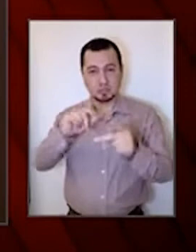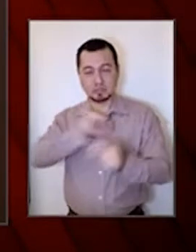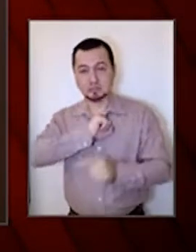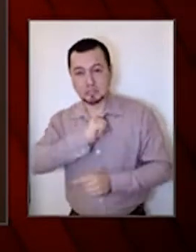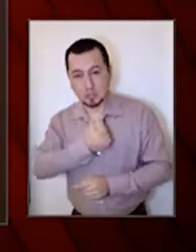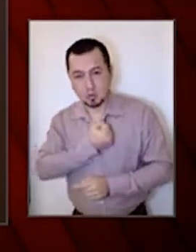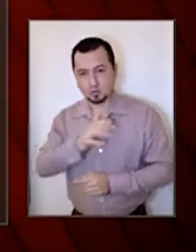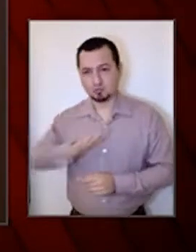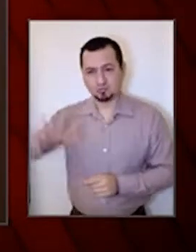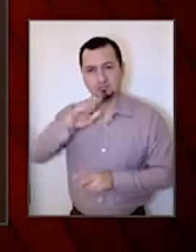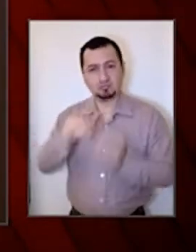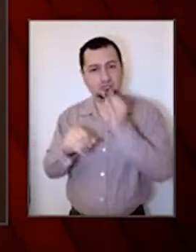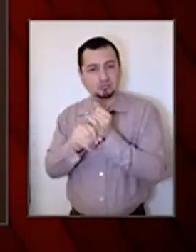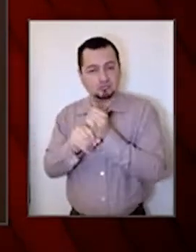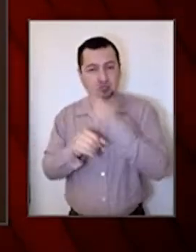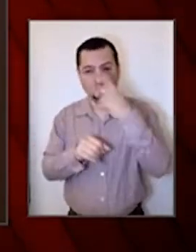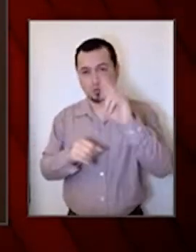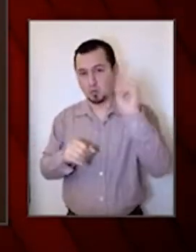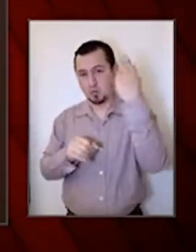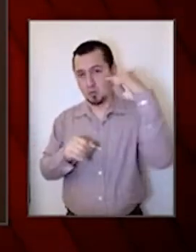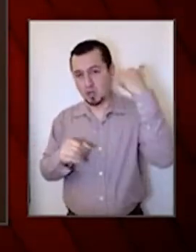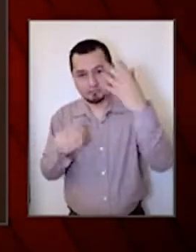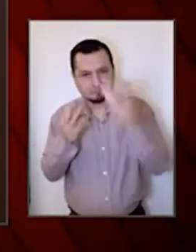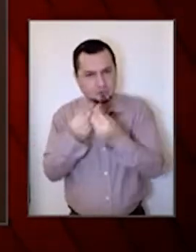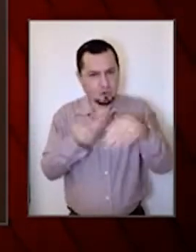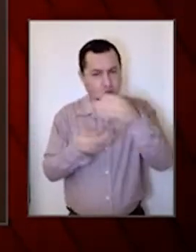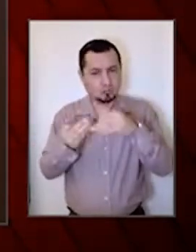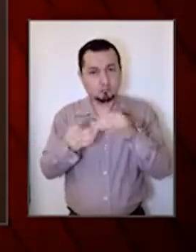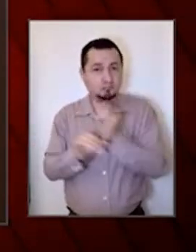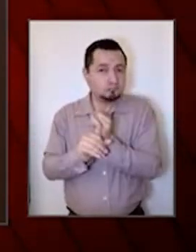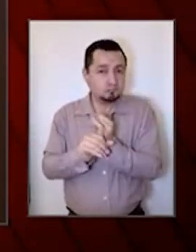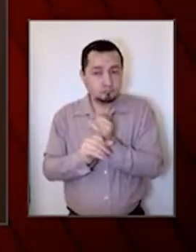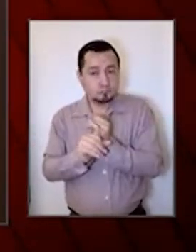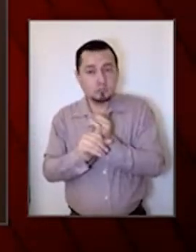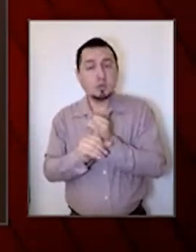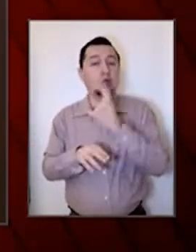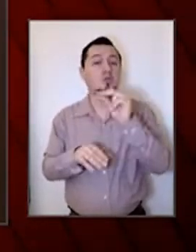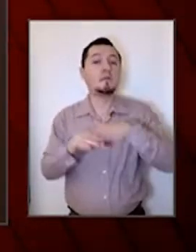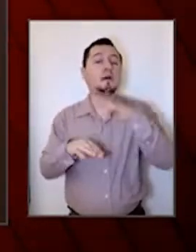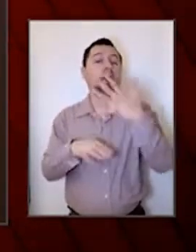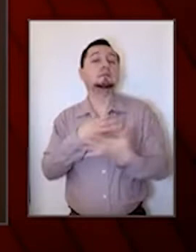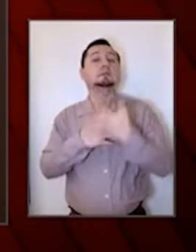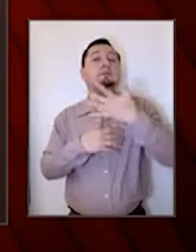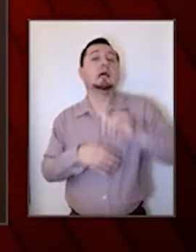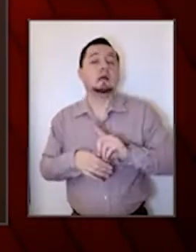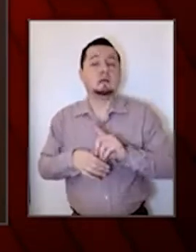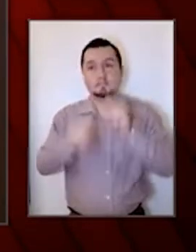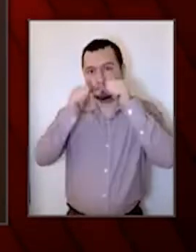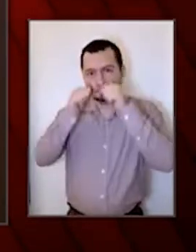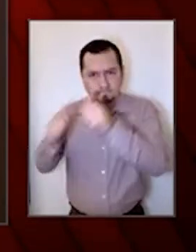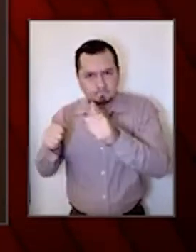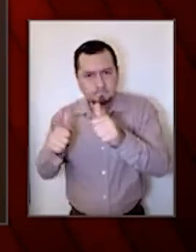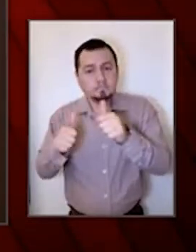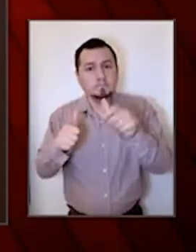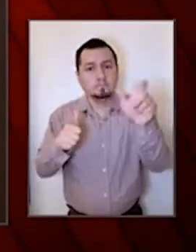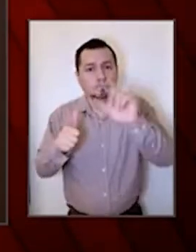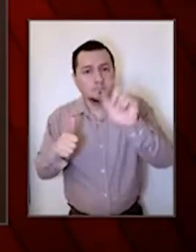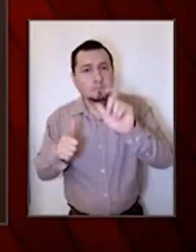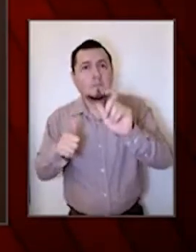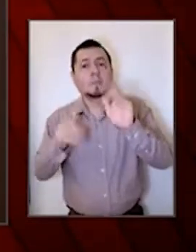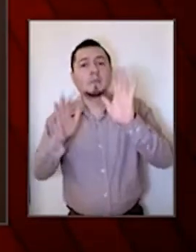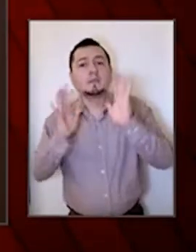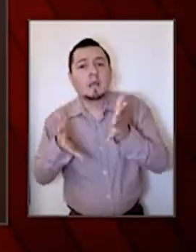salud y de los investigadores y académicos que participan en ella preparado en un plazo no mayor de 15 días para que tengamos todos perfectamente